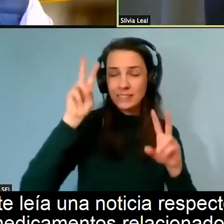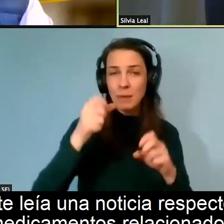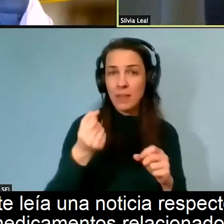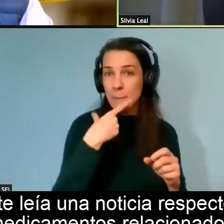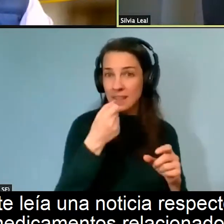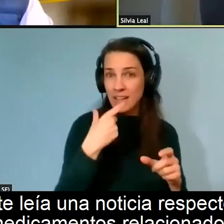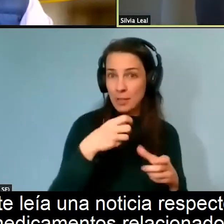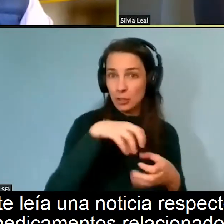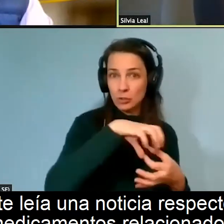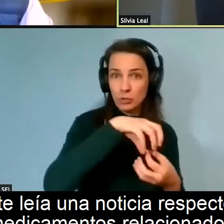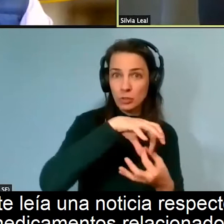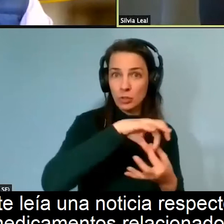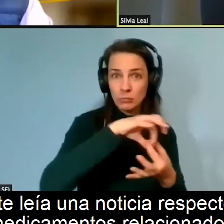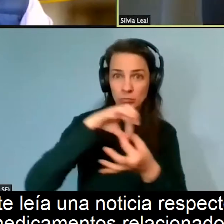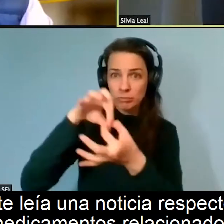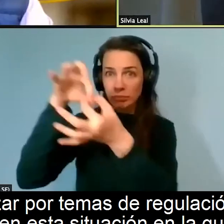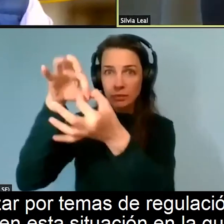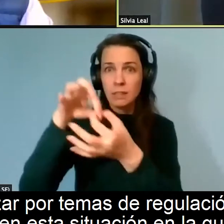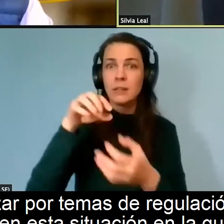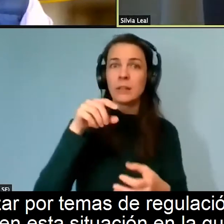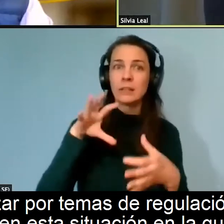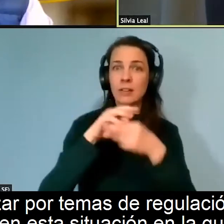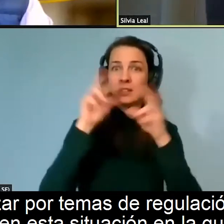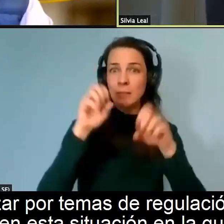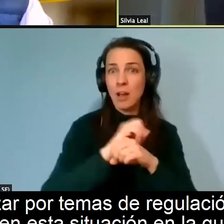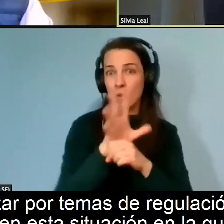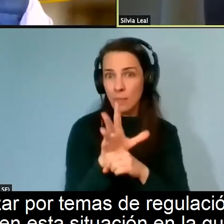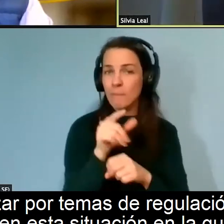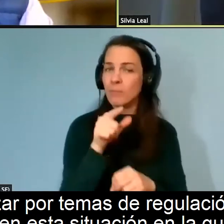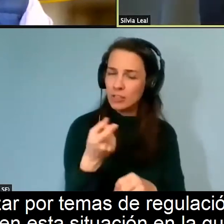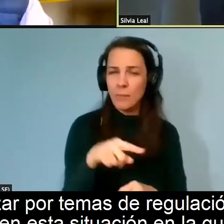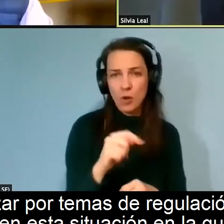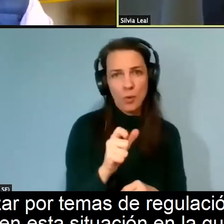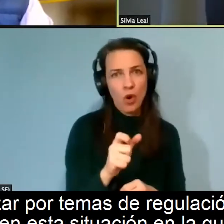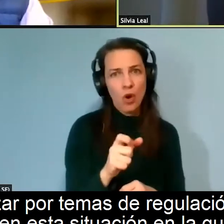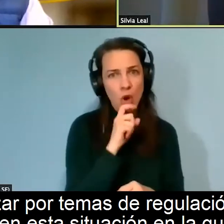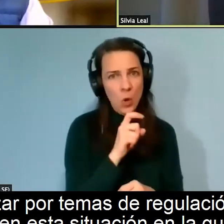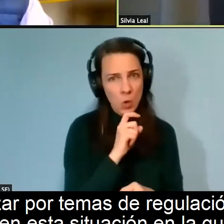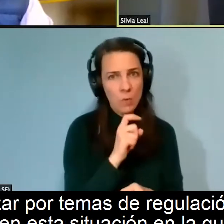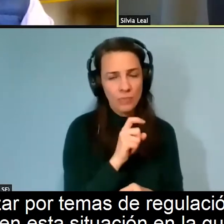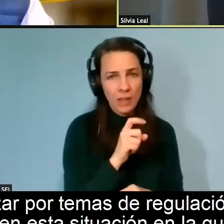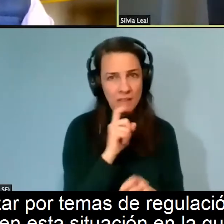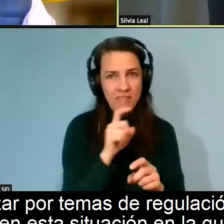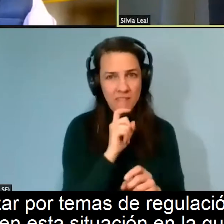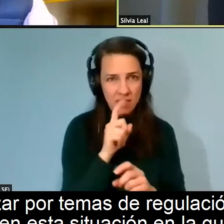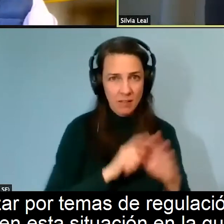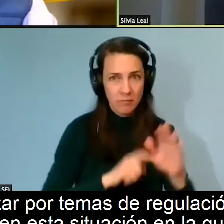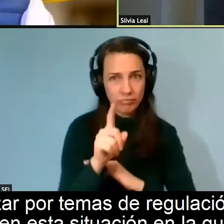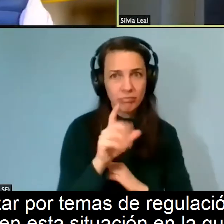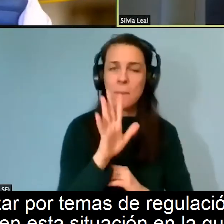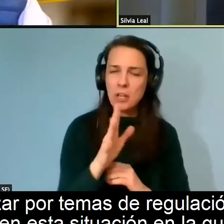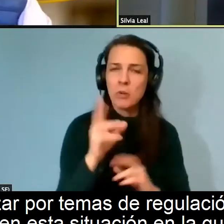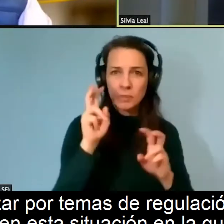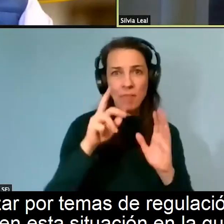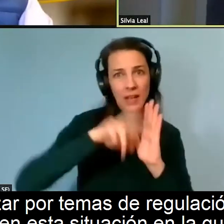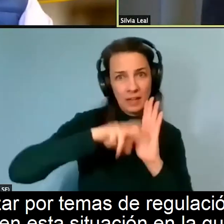medicamentos relacionados con el COVID. A esto también le ha costado un poquito avanzar por temas de regulación, pero para personas